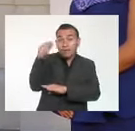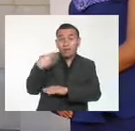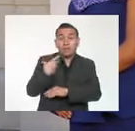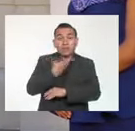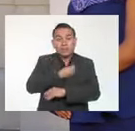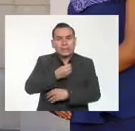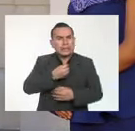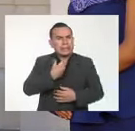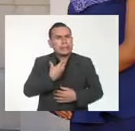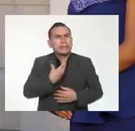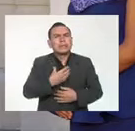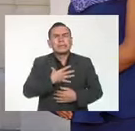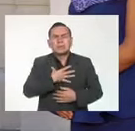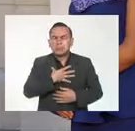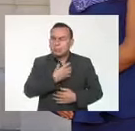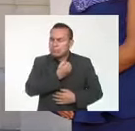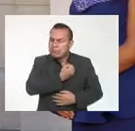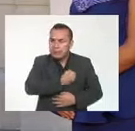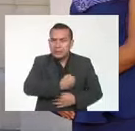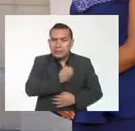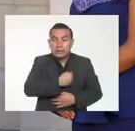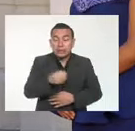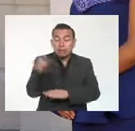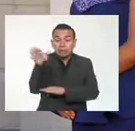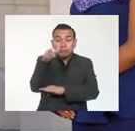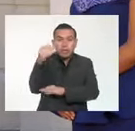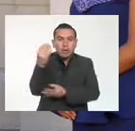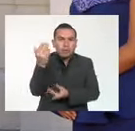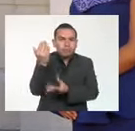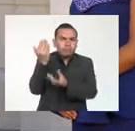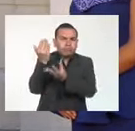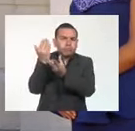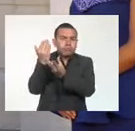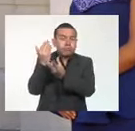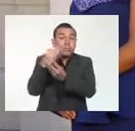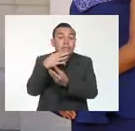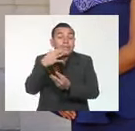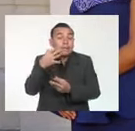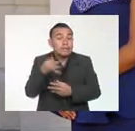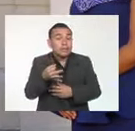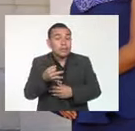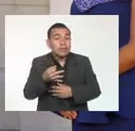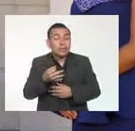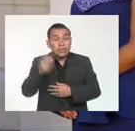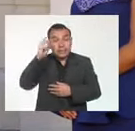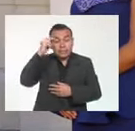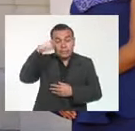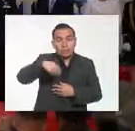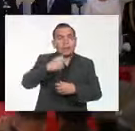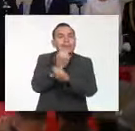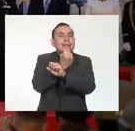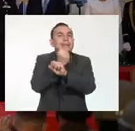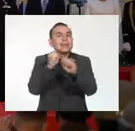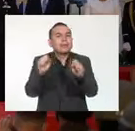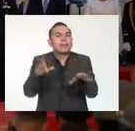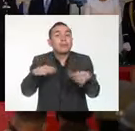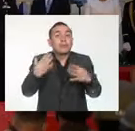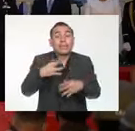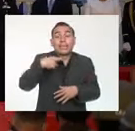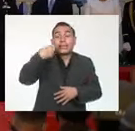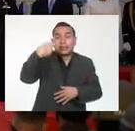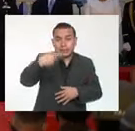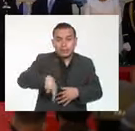nuestra, y sí la amamos, y es nuestra patria. Y como lo estamos diciendo ahora, es independiente, y esa independencia es